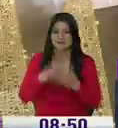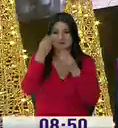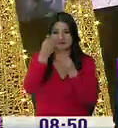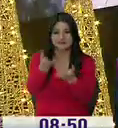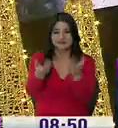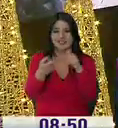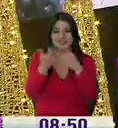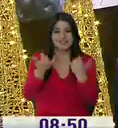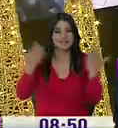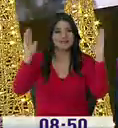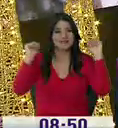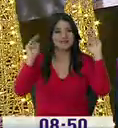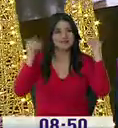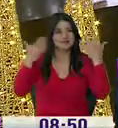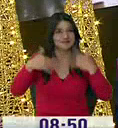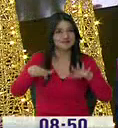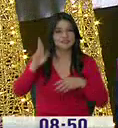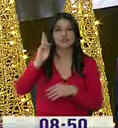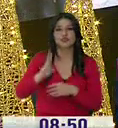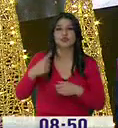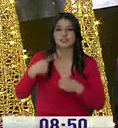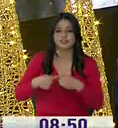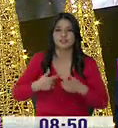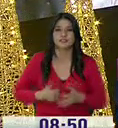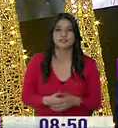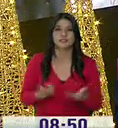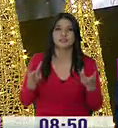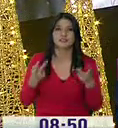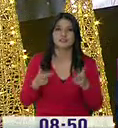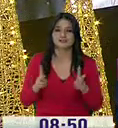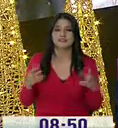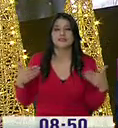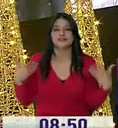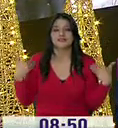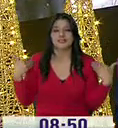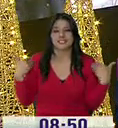información me despido desde el sur de la capital y por supuesto desearles unas excelentes fiestas.